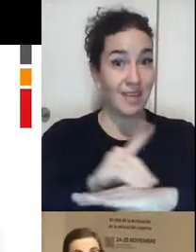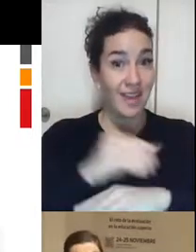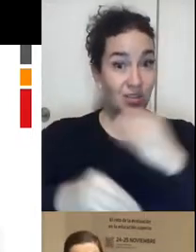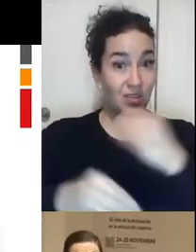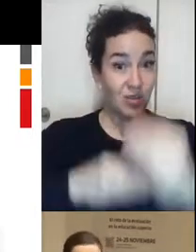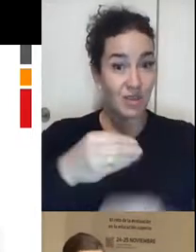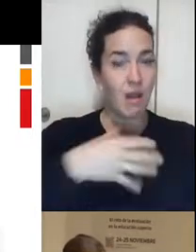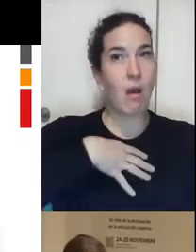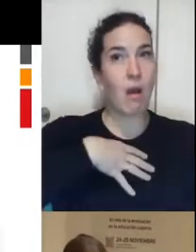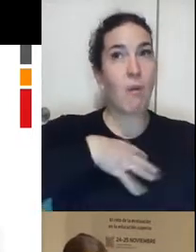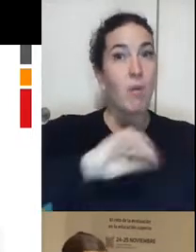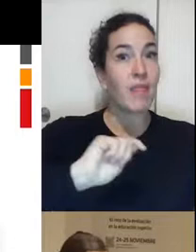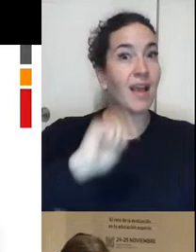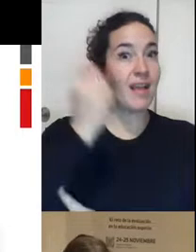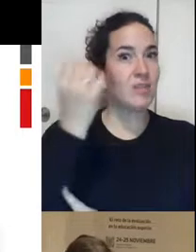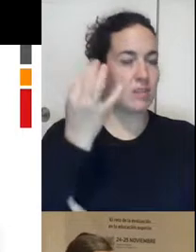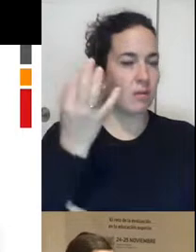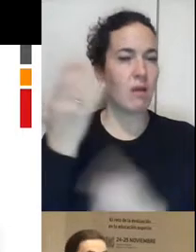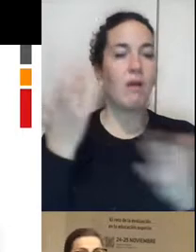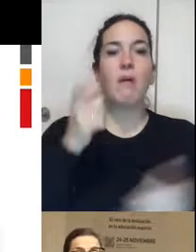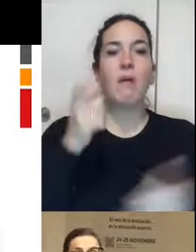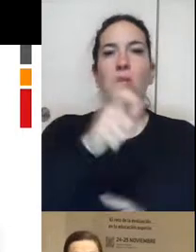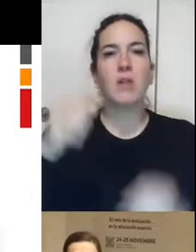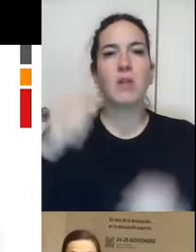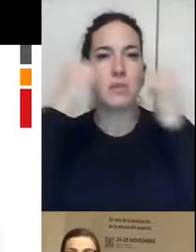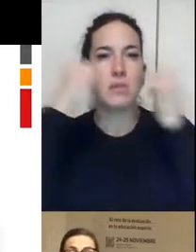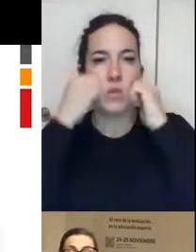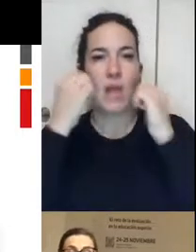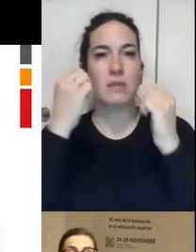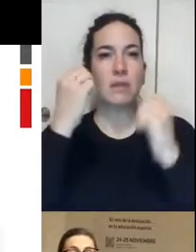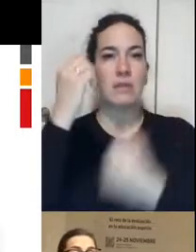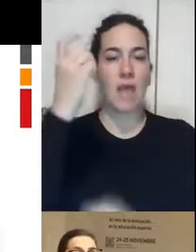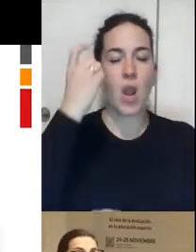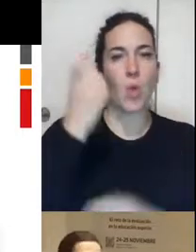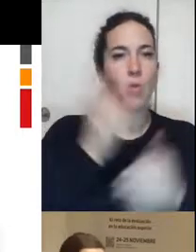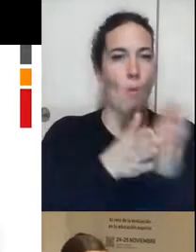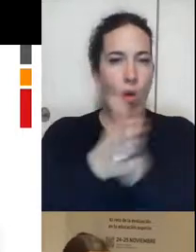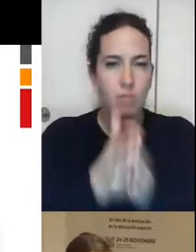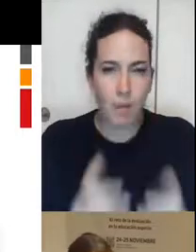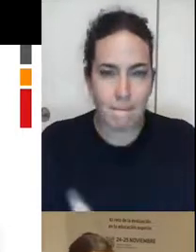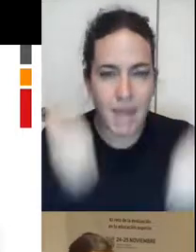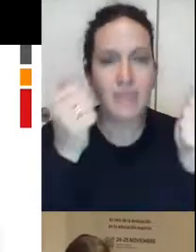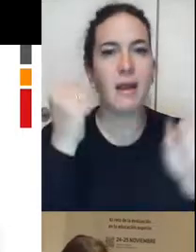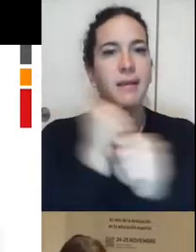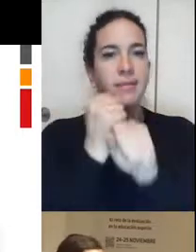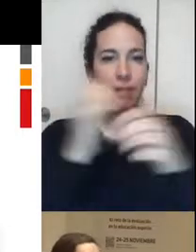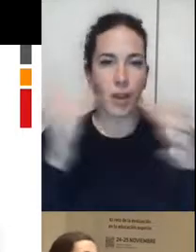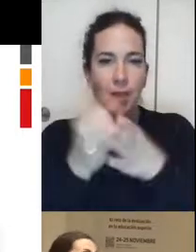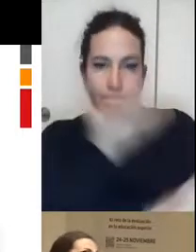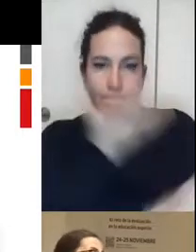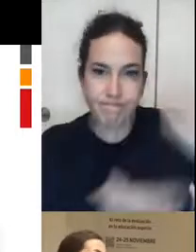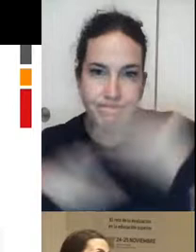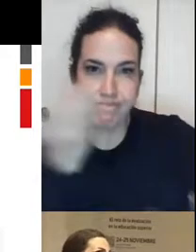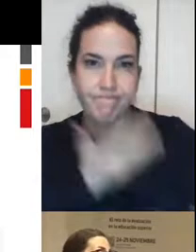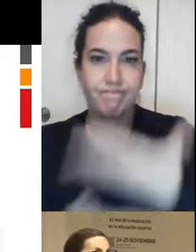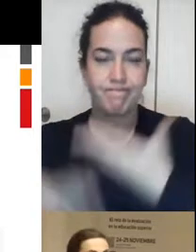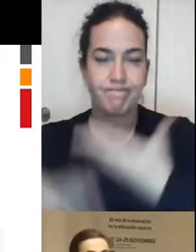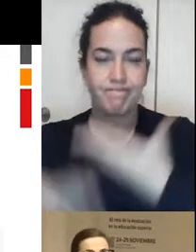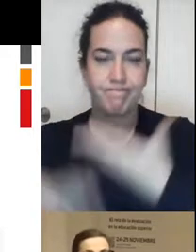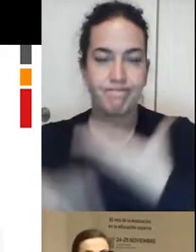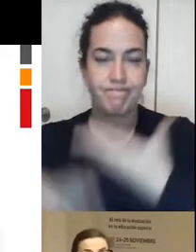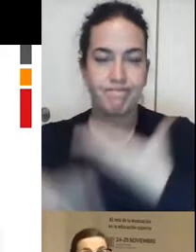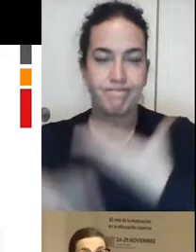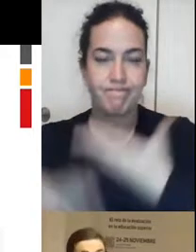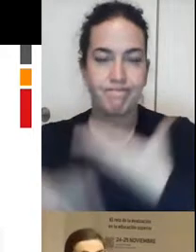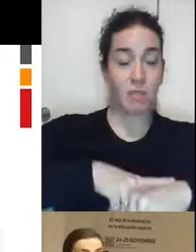lográramos incrementar la motivación de nuestros estudiantes, fomentar el trabajo en equipo, la colaboración entre ellos, al mismo tiempo que